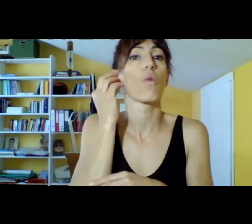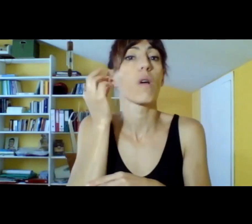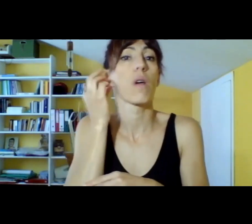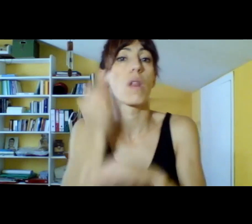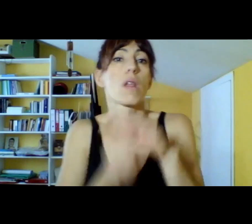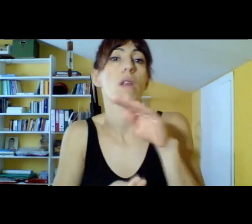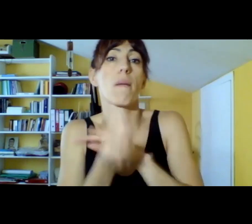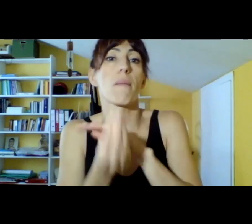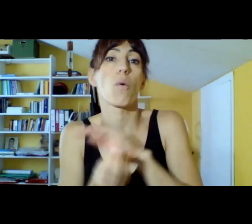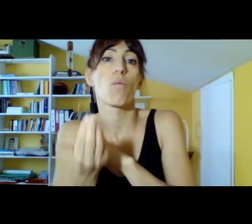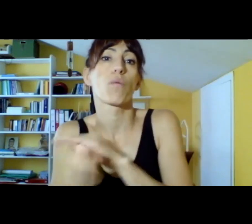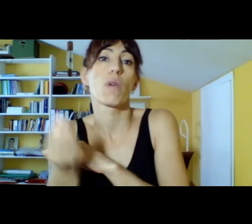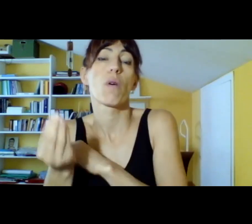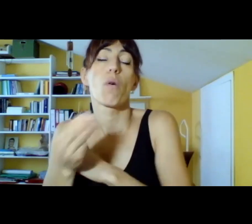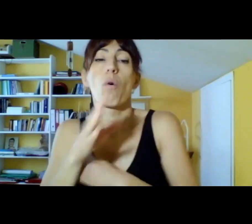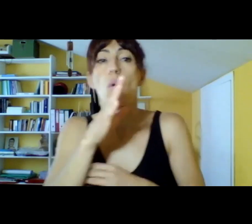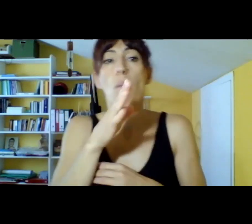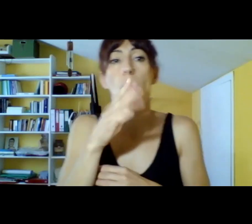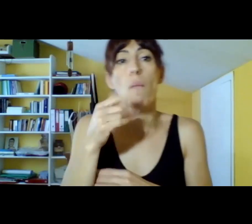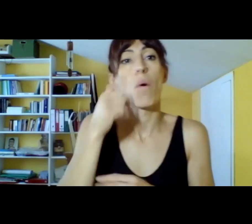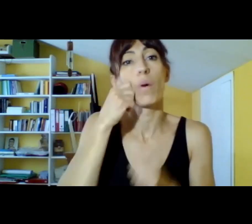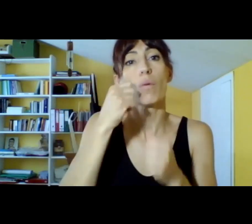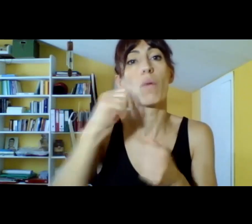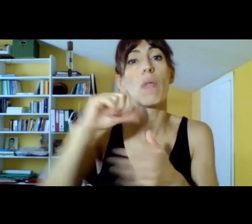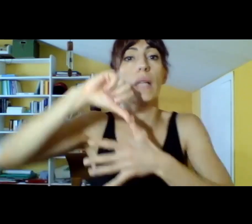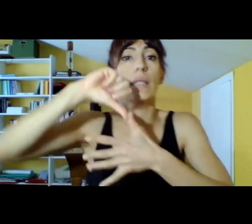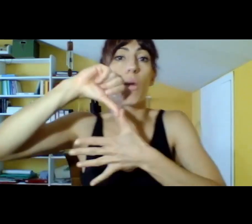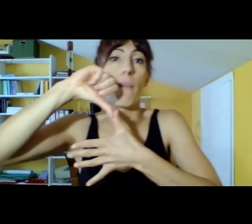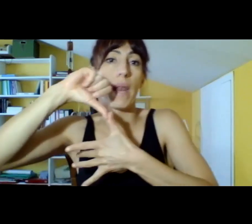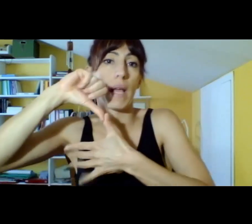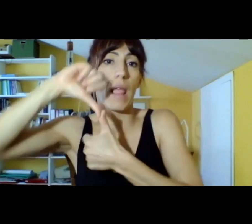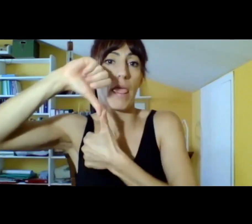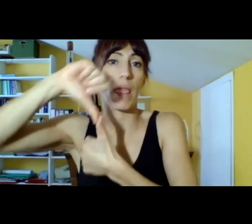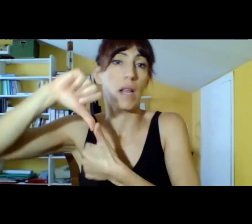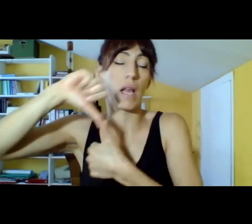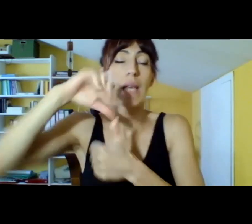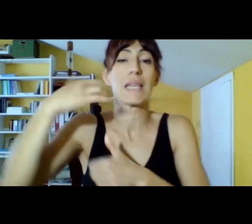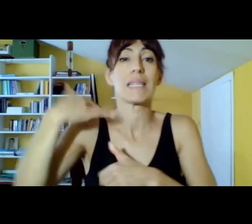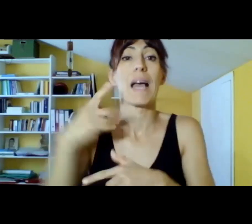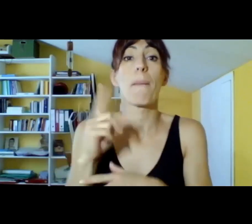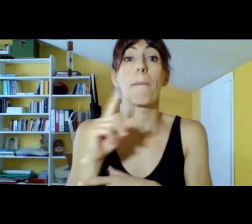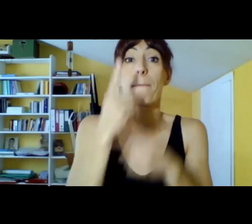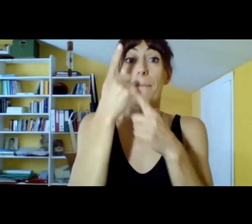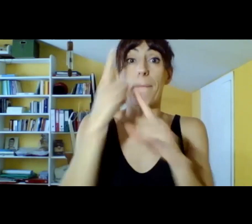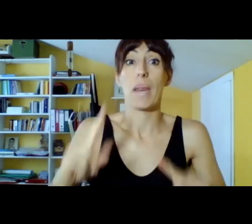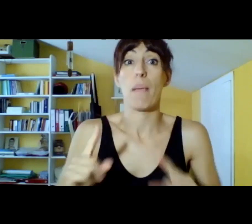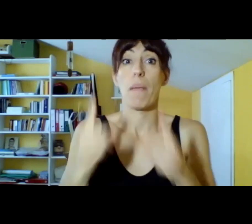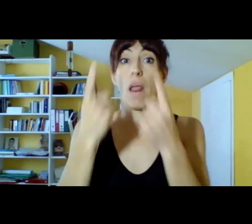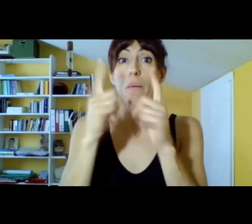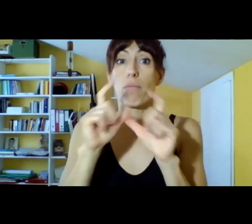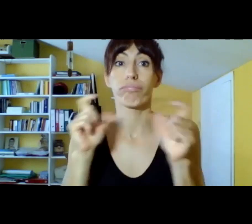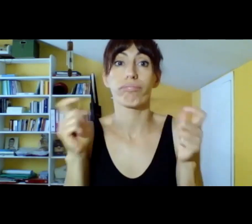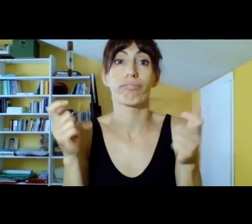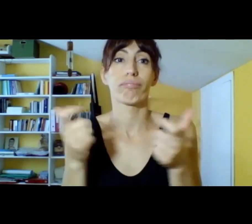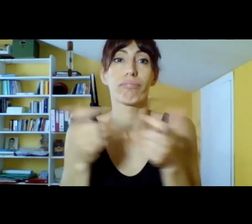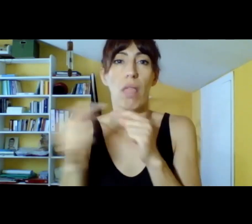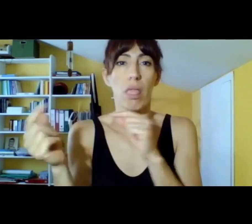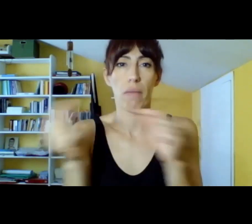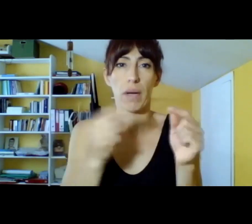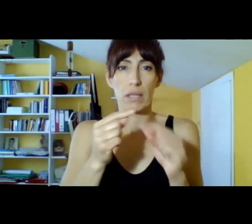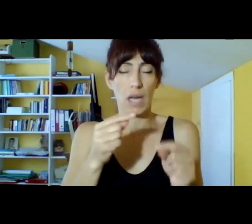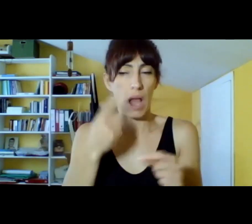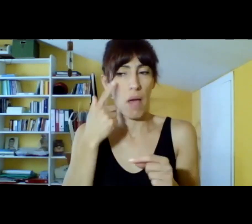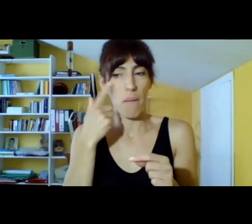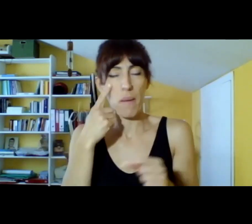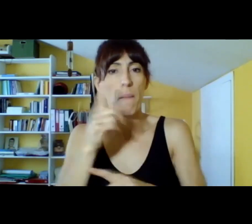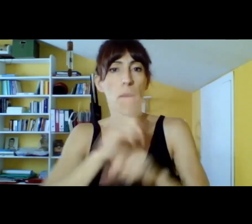la Red de Salud de las Mujeres Latinoamericanas y del Caribe, se reúnen por primera vez para debatir acerca de los principales problemas de salud